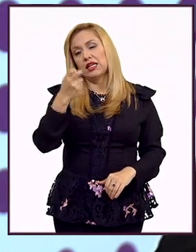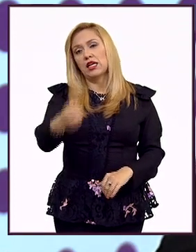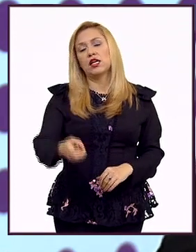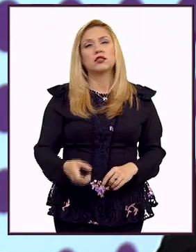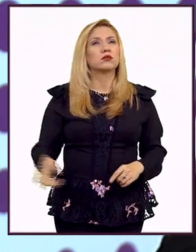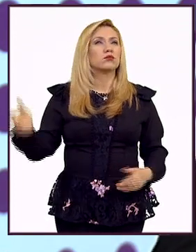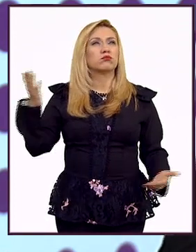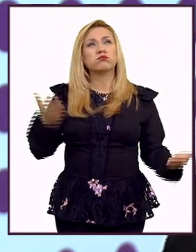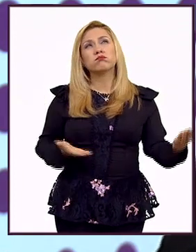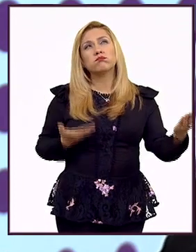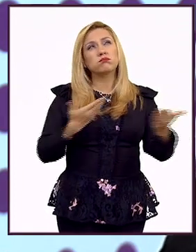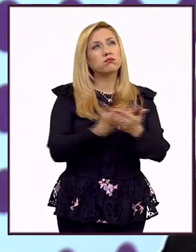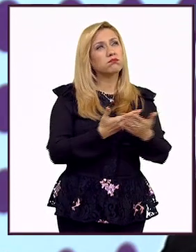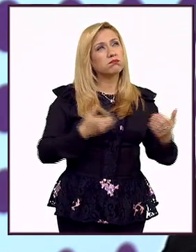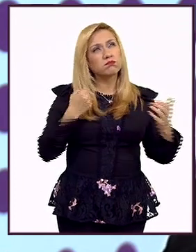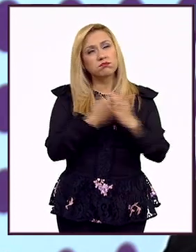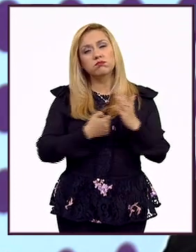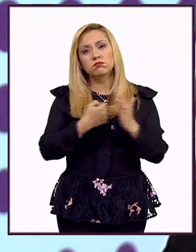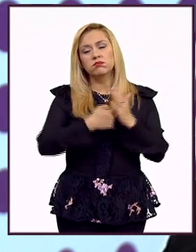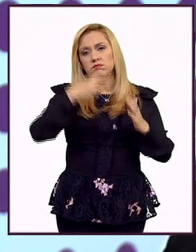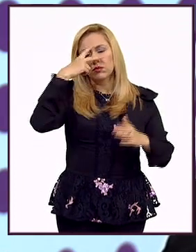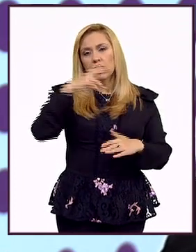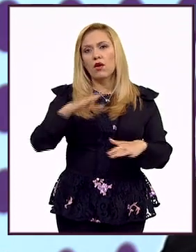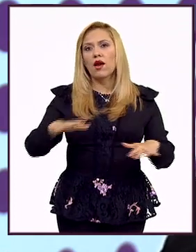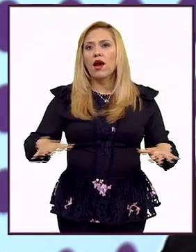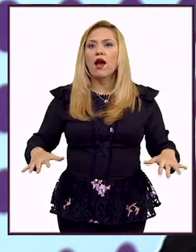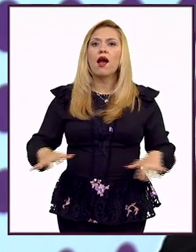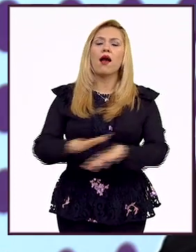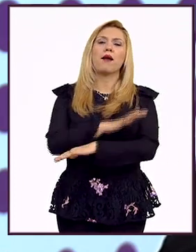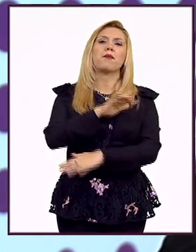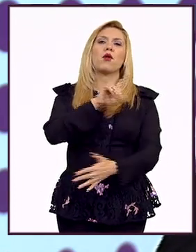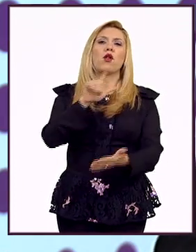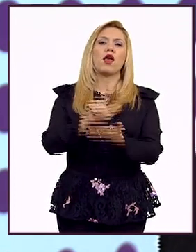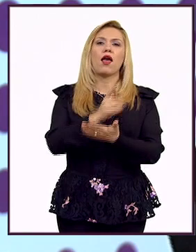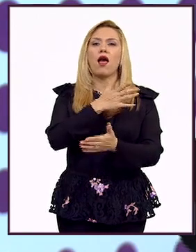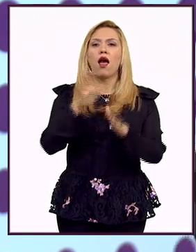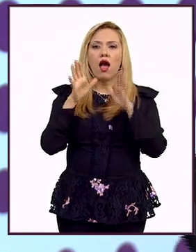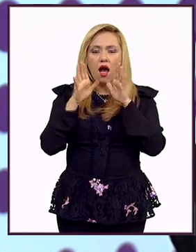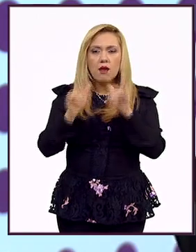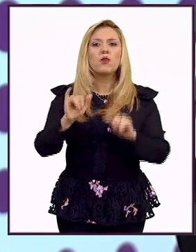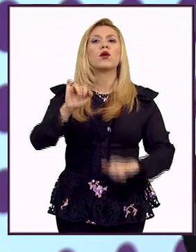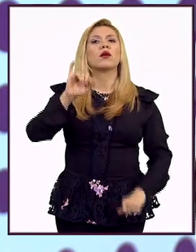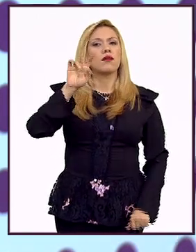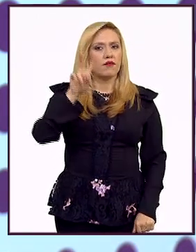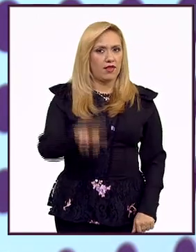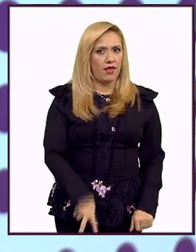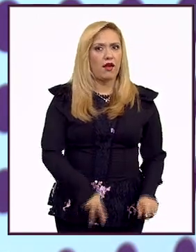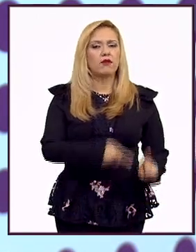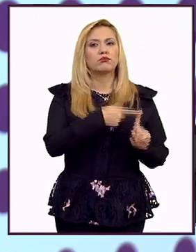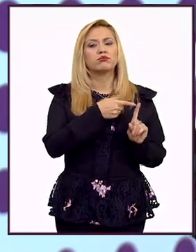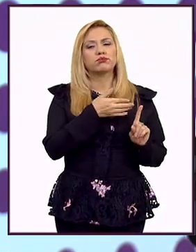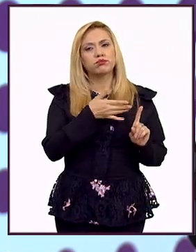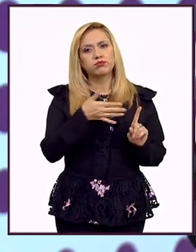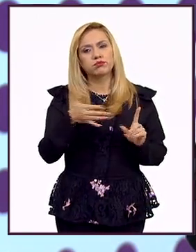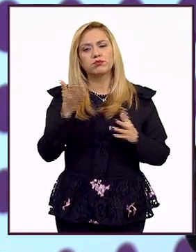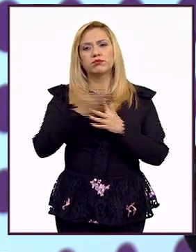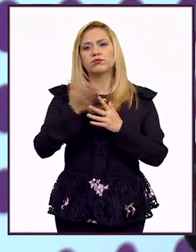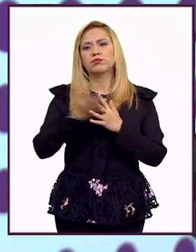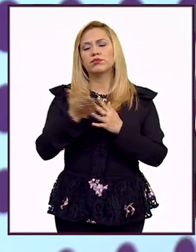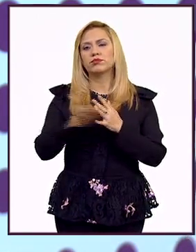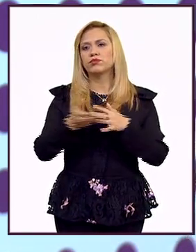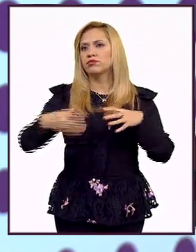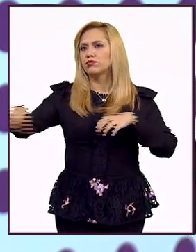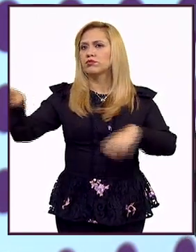principales y México vivió una gran reforma agraria, ¿no? En México sí fue real por mucho tiempo que el reparto de las tierras,